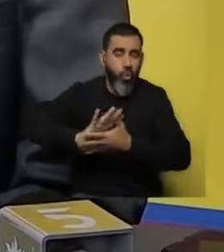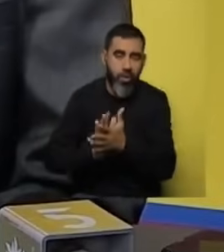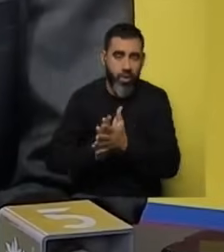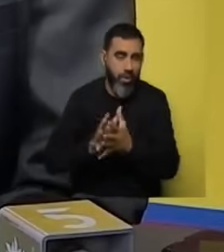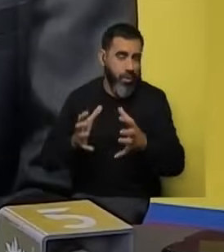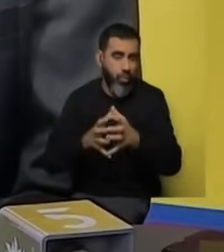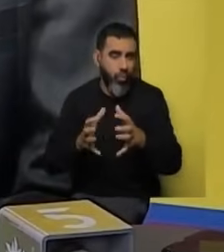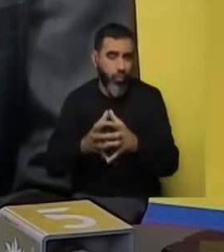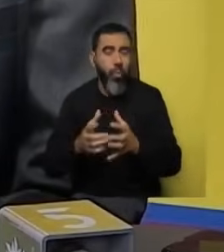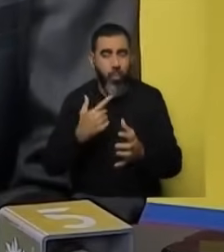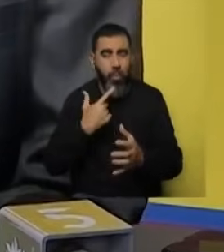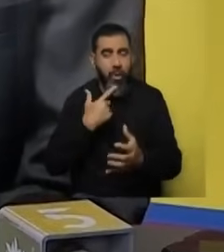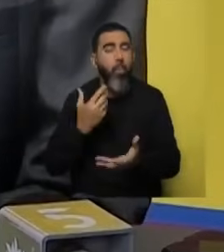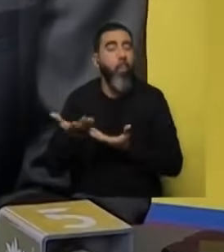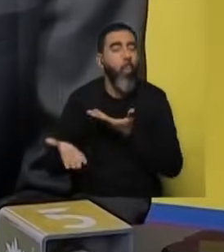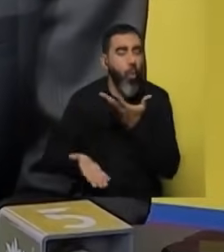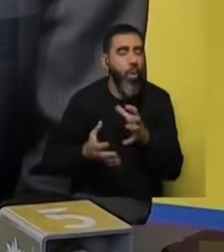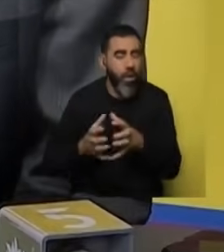claramente molesta